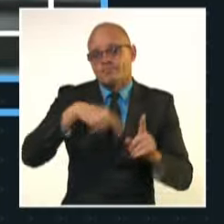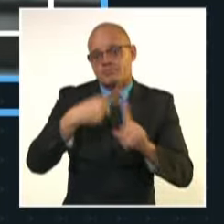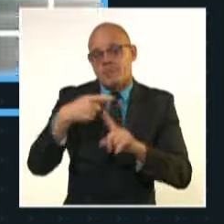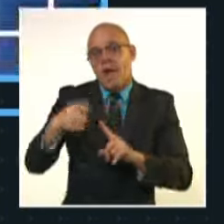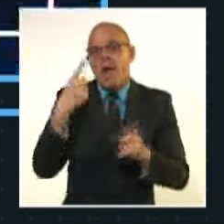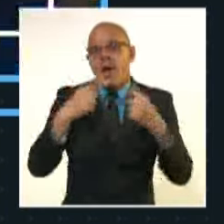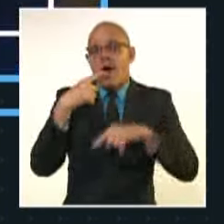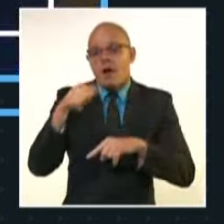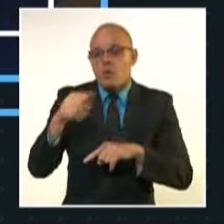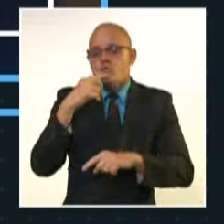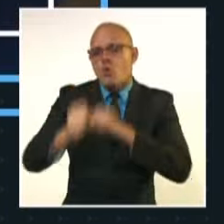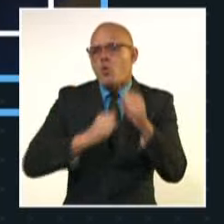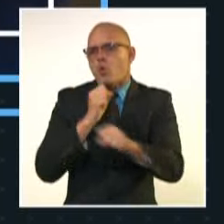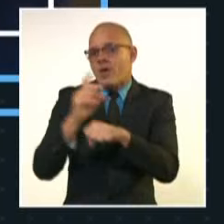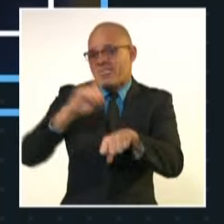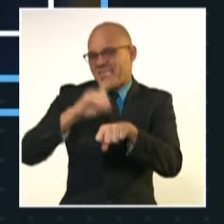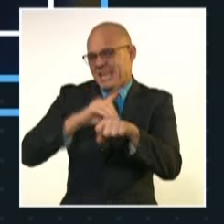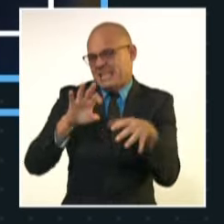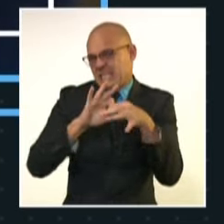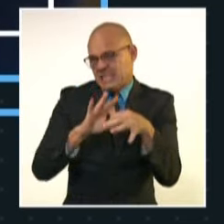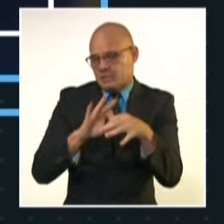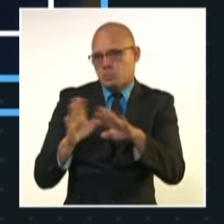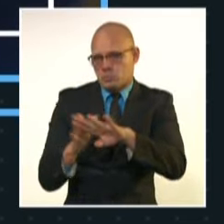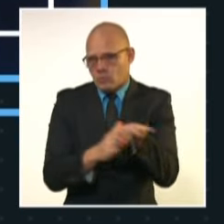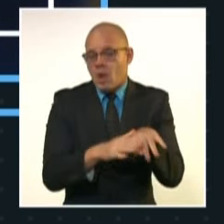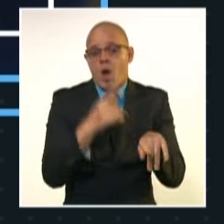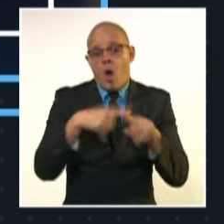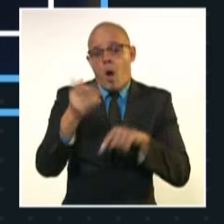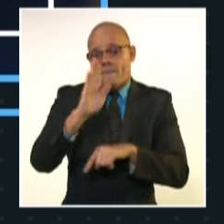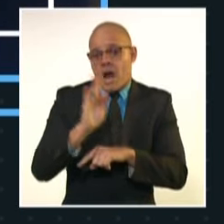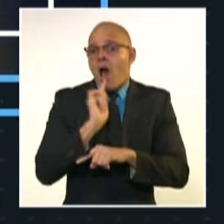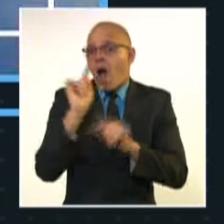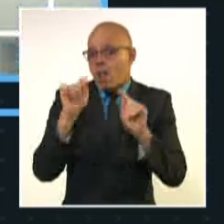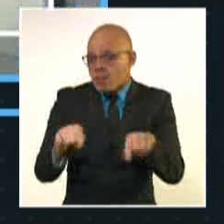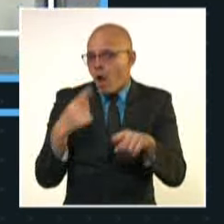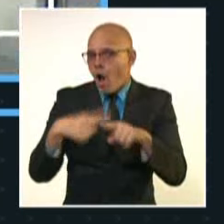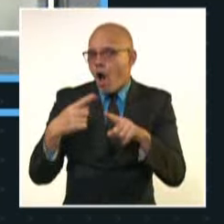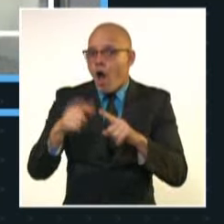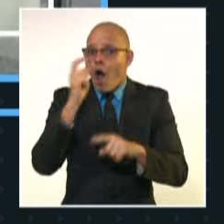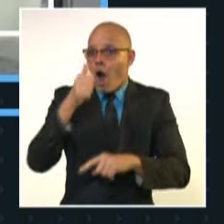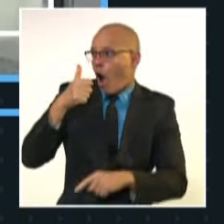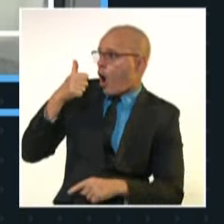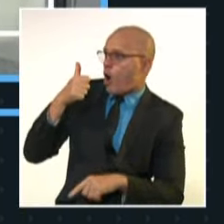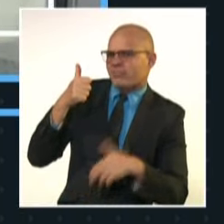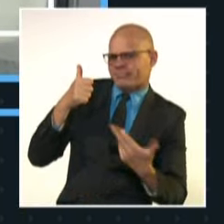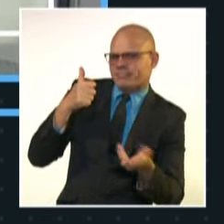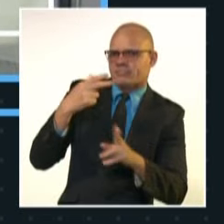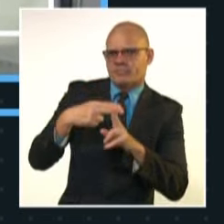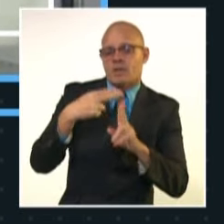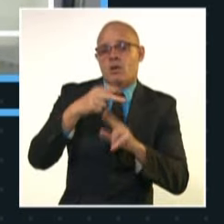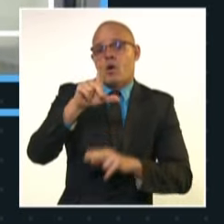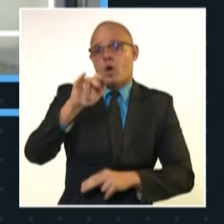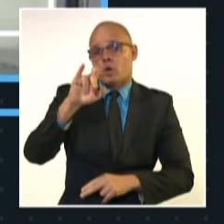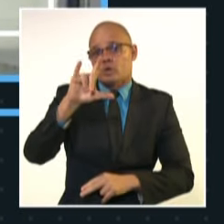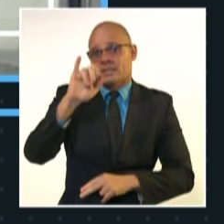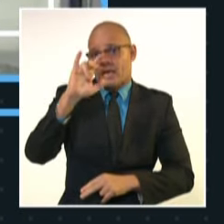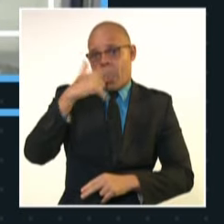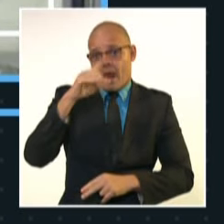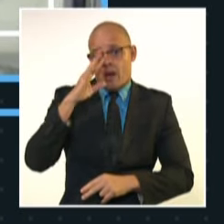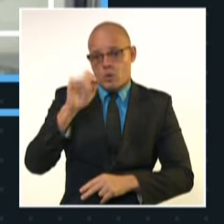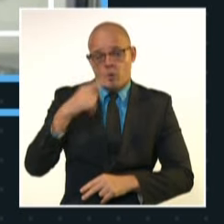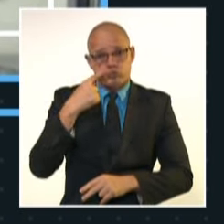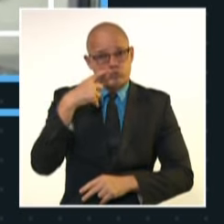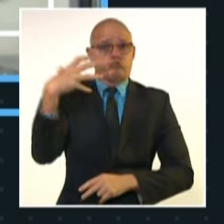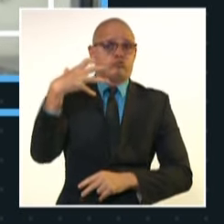contra el dengue grave. También del gigante sudamericano es el investigador Luciano Moreira, una de las personalidades más relevantes